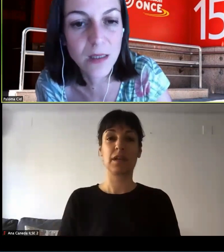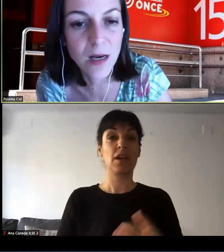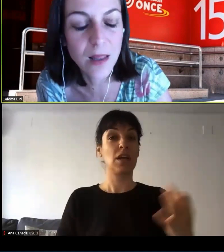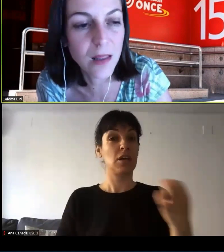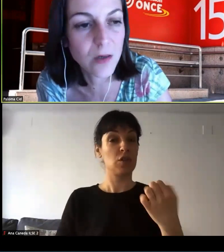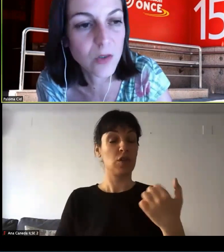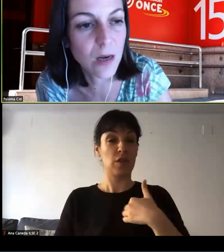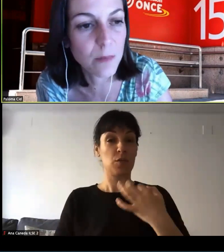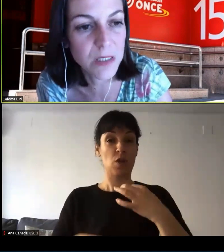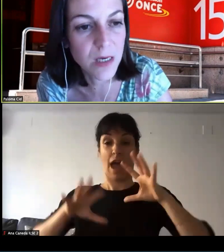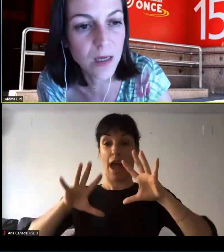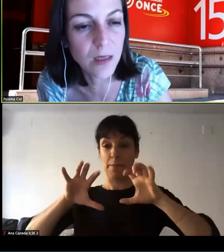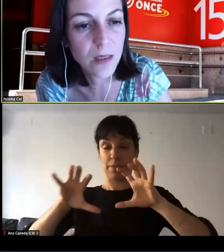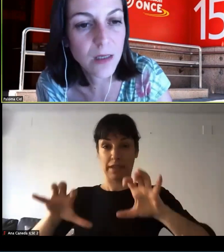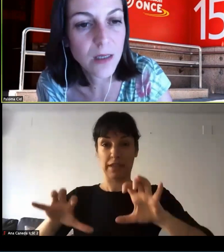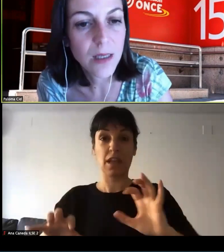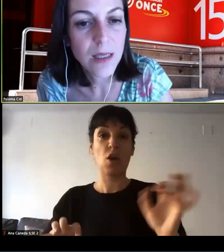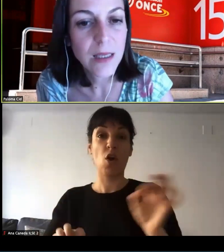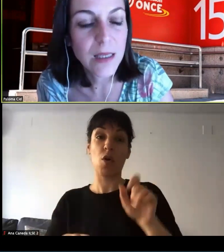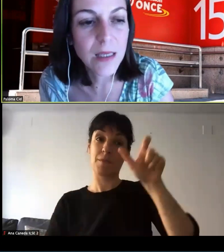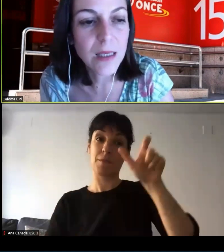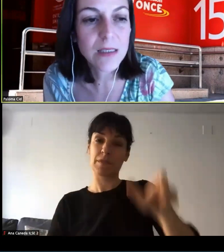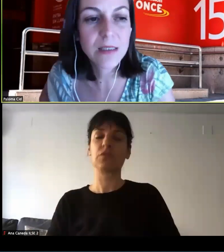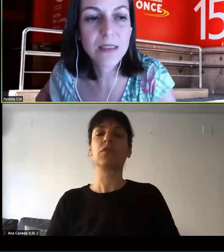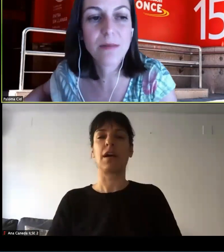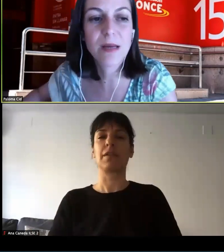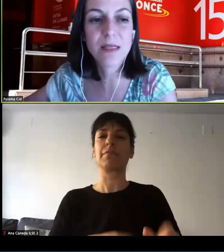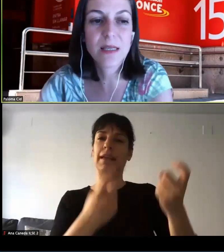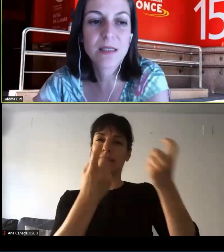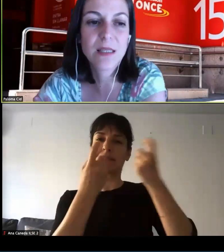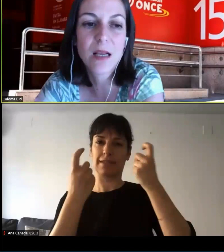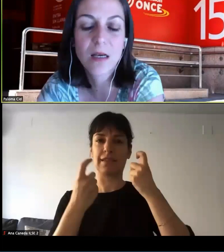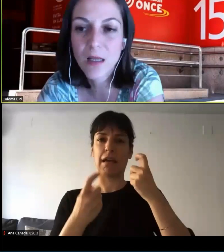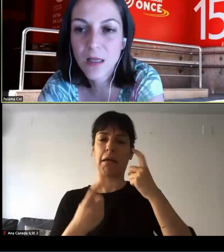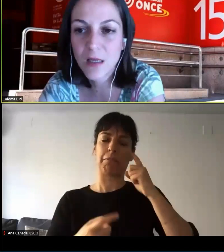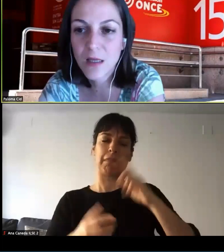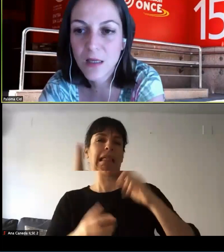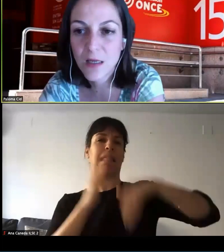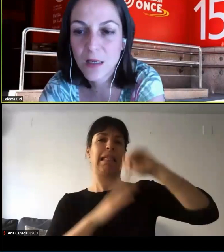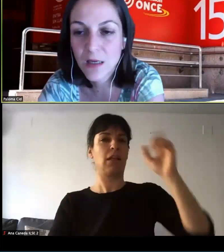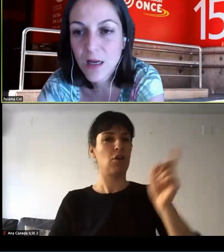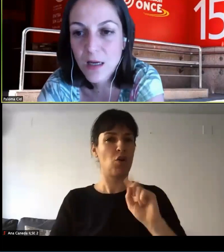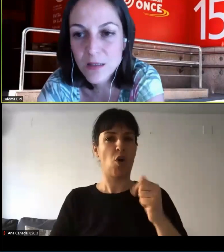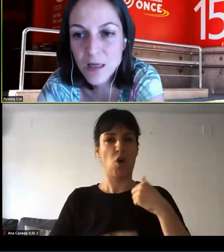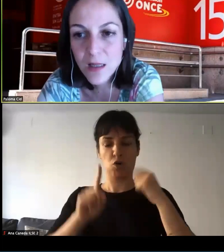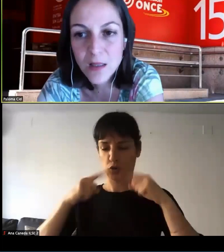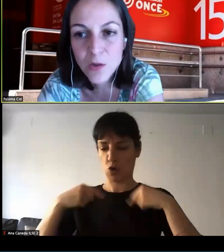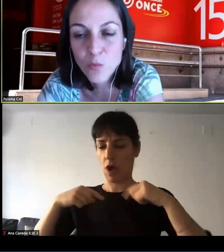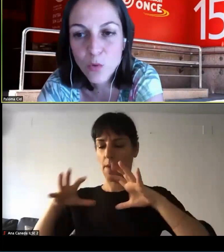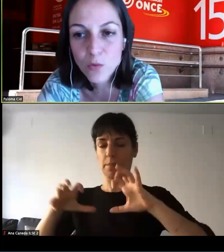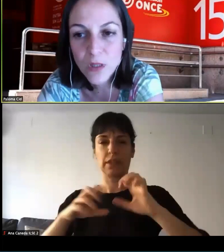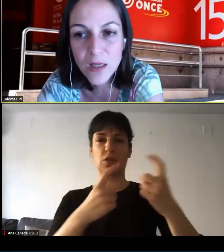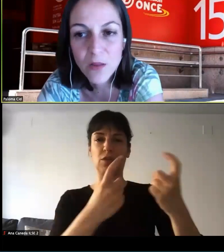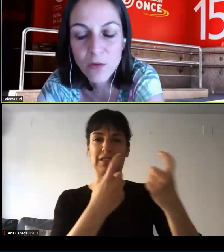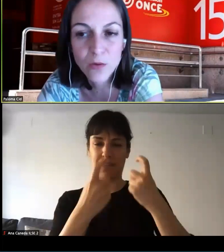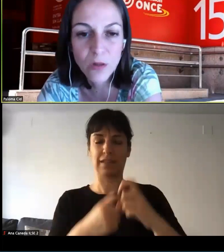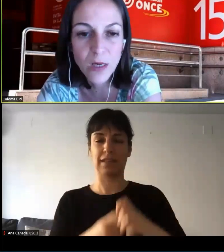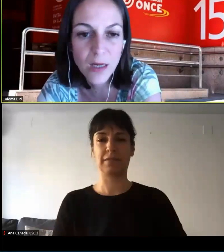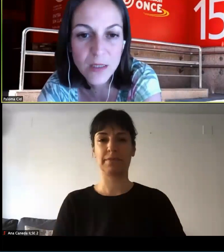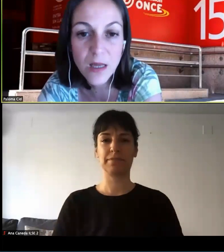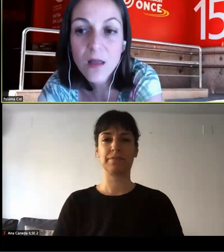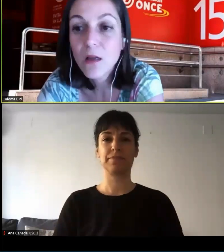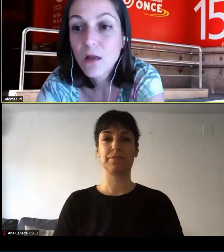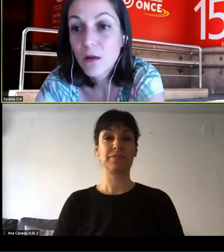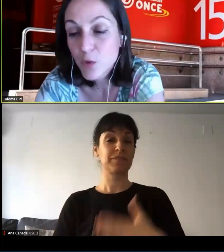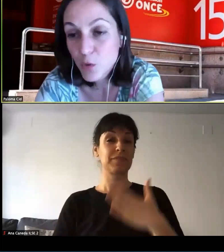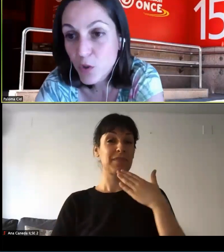de lanzaros a la piscina. Y si vais a estar en la casa haciendo un voluntariado dentro de la